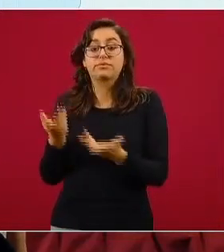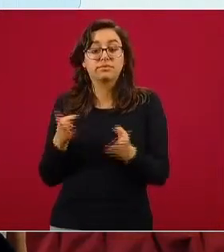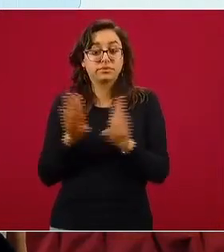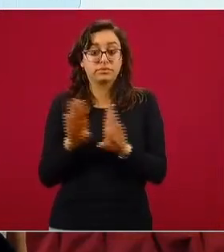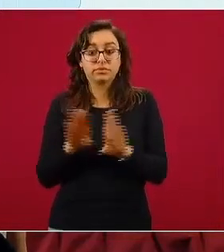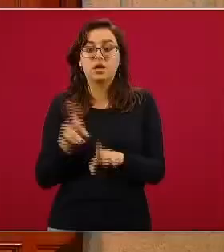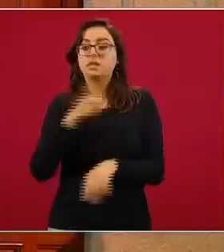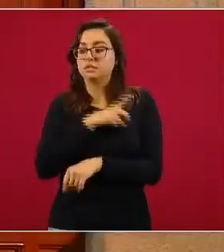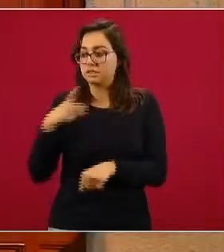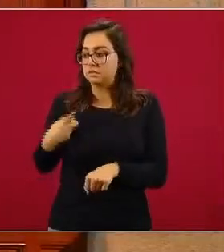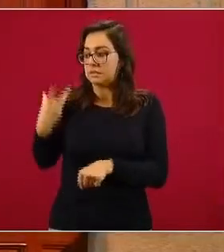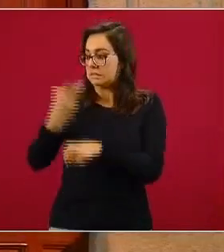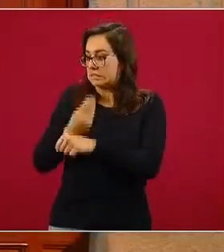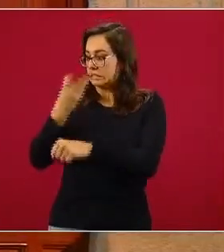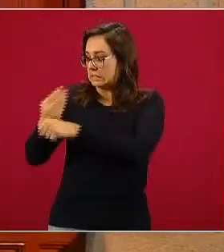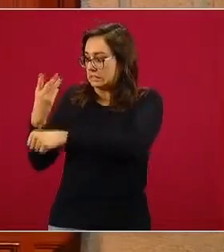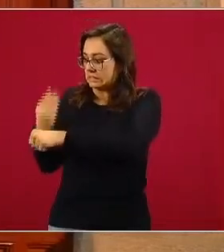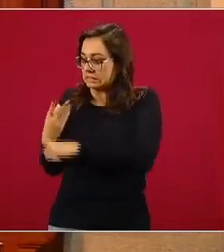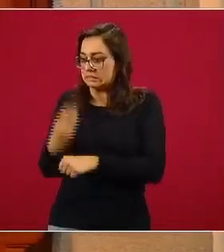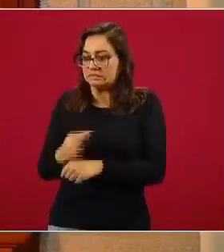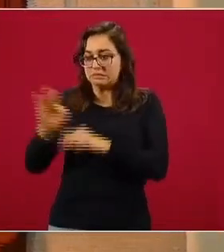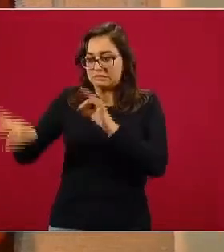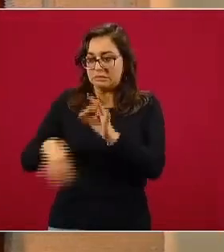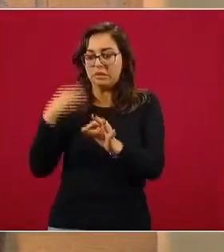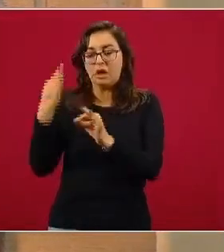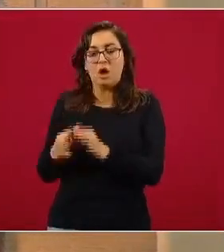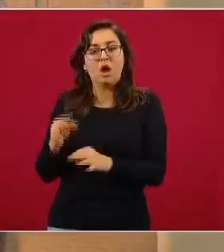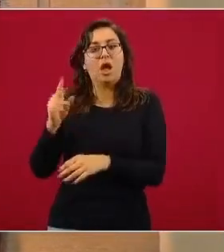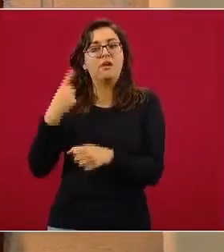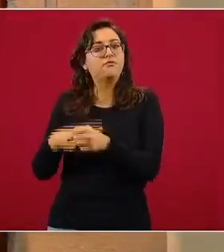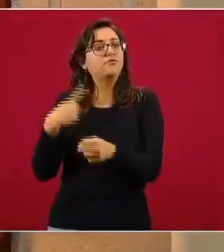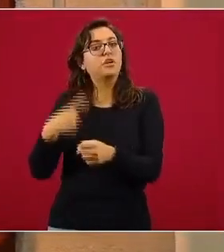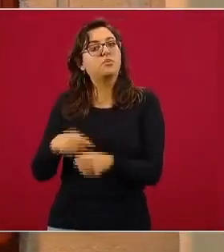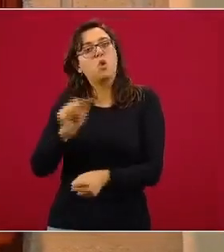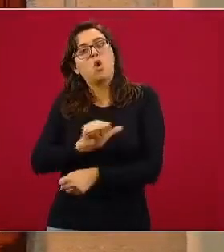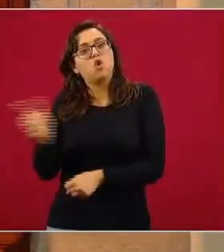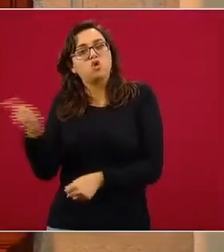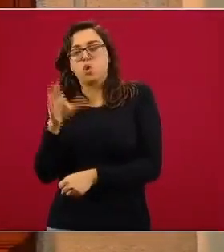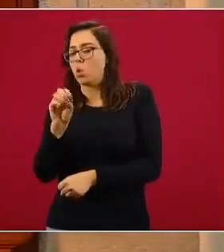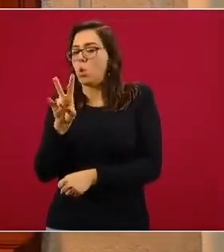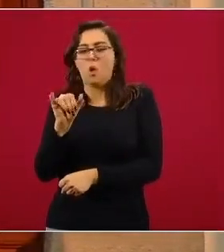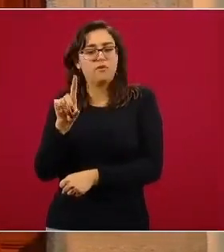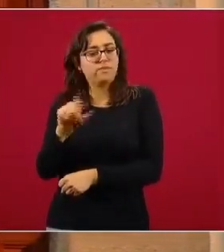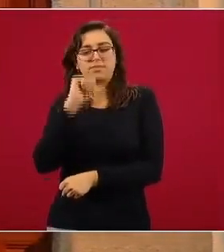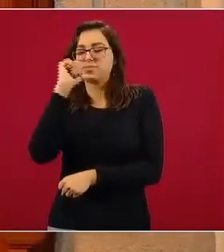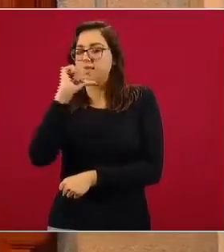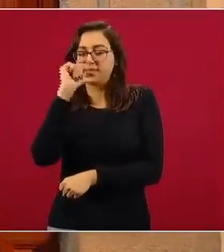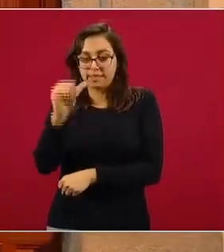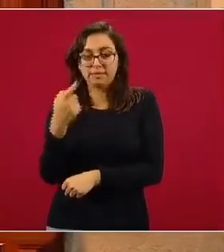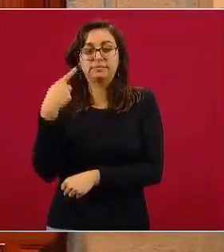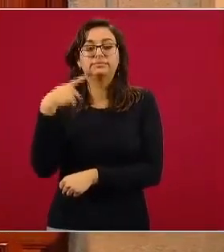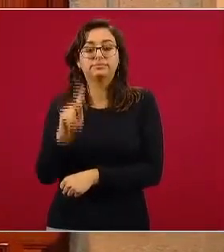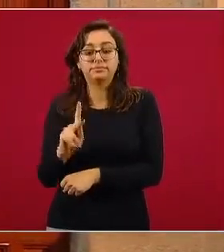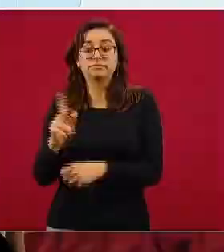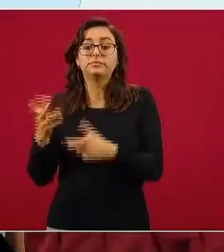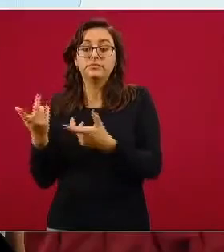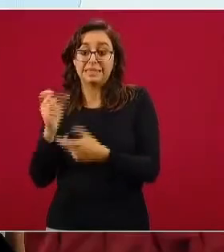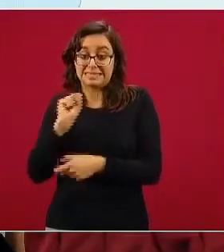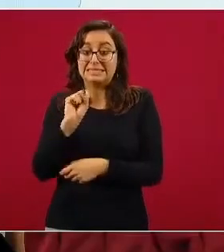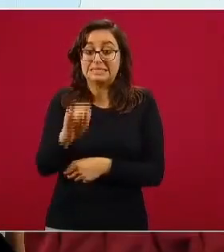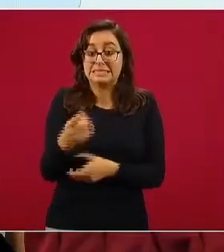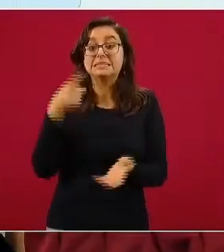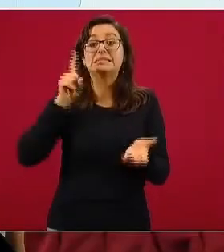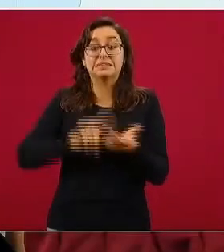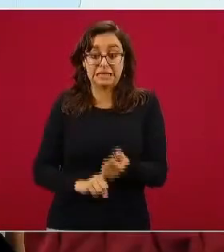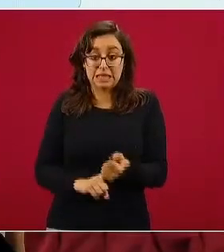para incrementar su atención para pacientes no COVID, lo que es muy importante es que sí mantengan sus zonas de triage, de